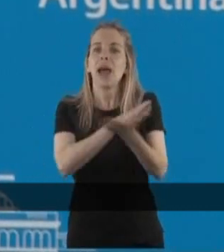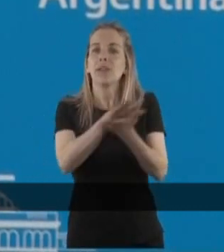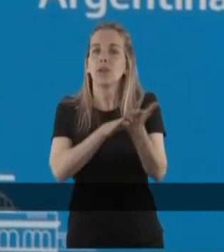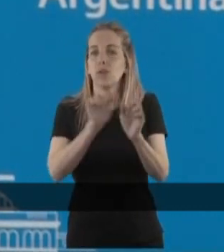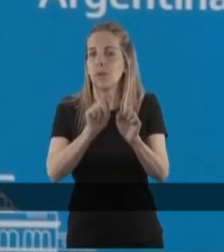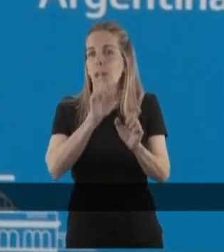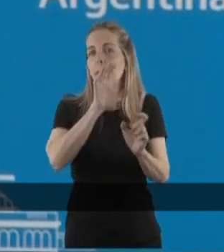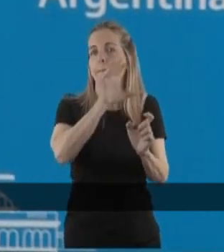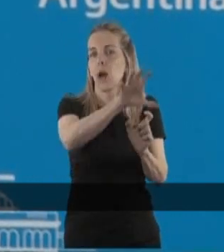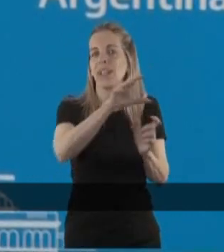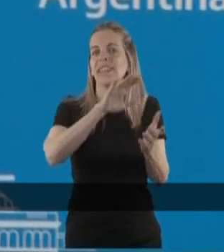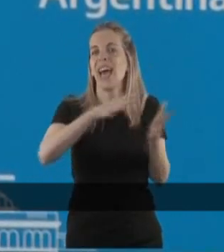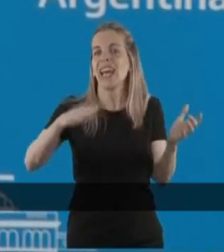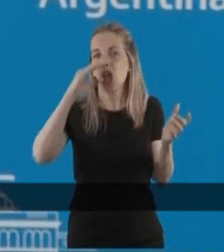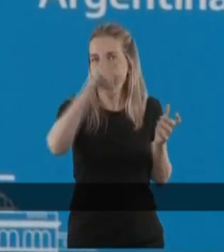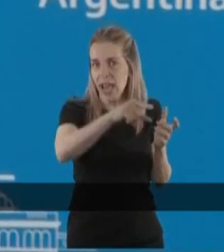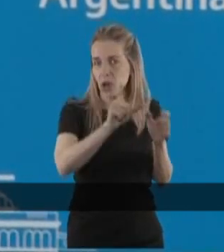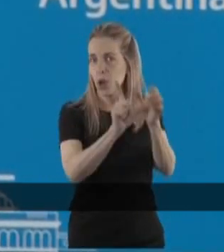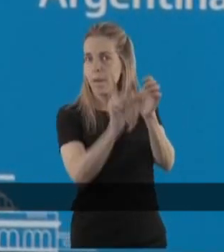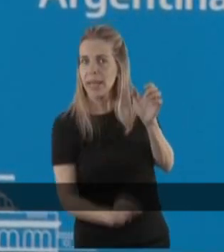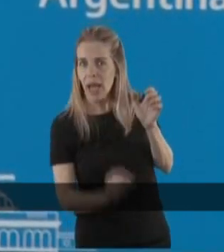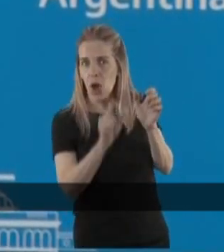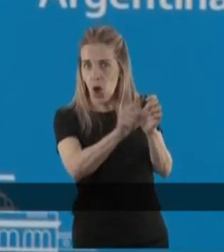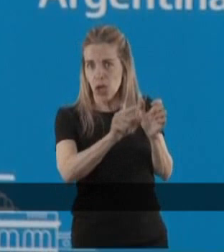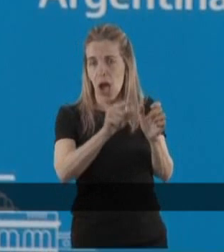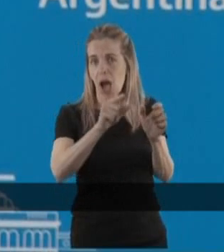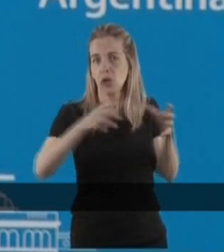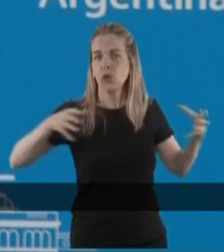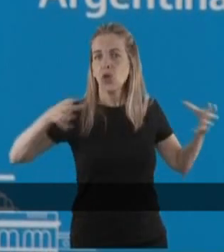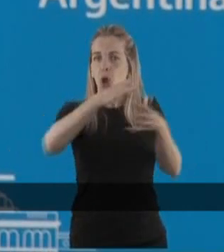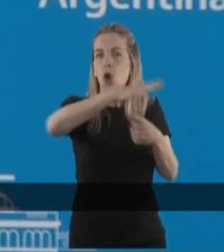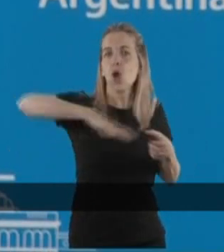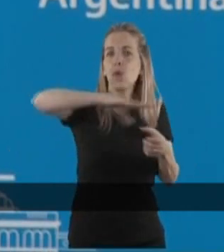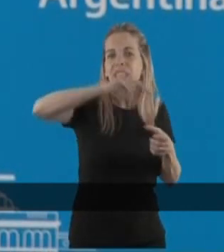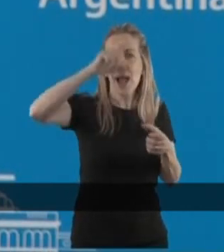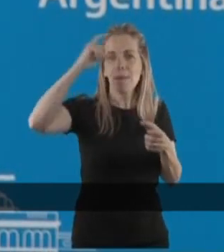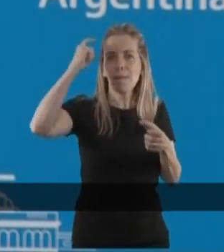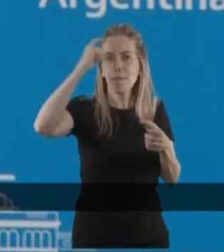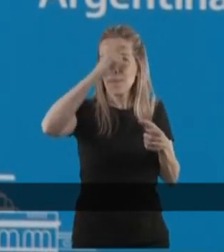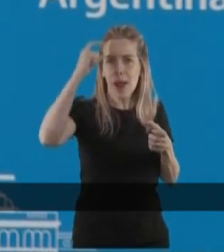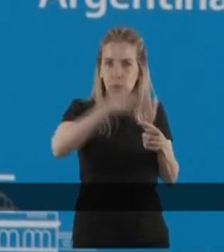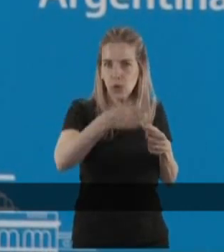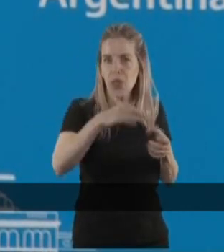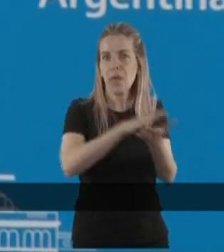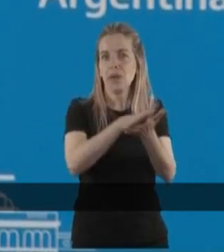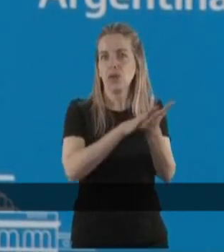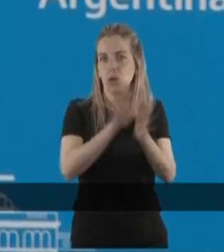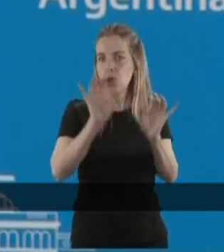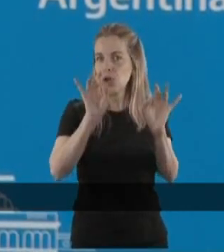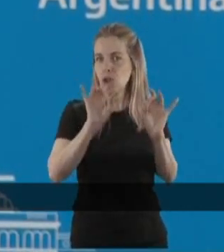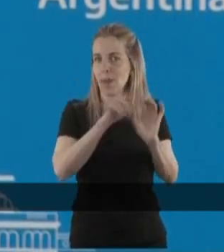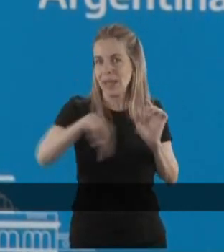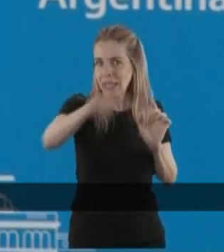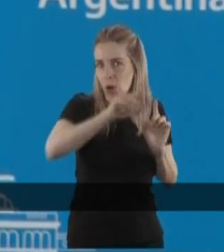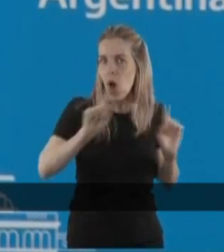Negro y de toda la Patagonia alrededor del conflicto mapuche, que es un conflicto, que no es el conflicto mapuche, que es un conflicto que tiene que ver, que tiene muchísimas dimensiones. Tiene que ver